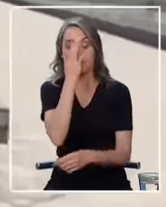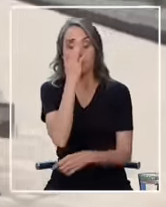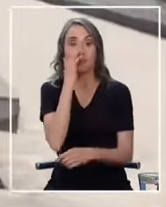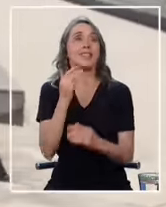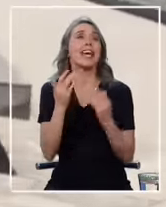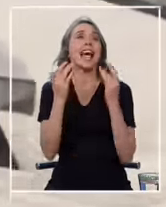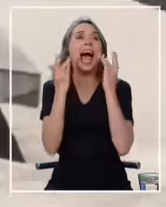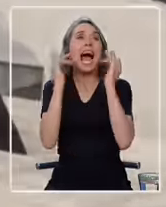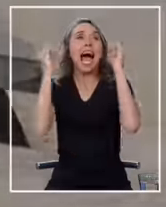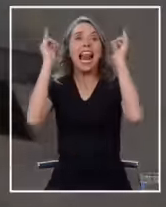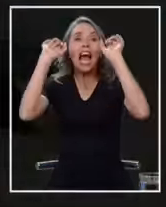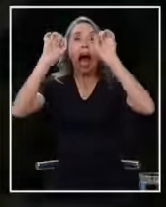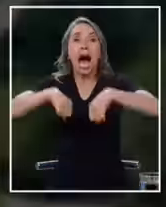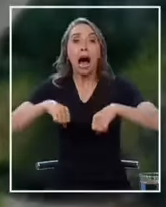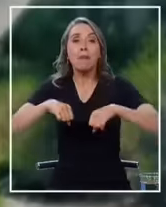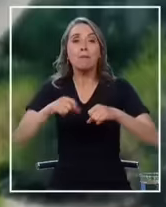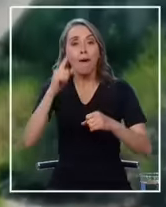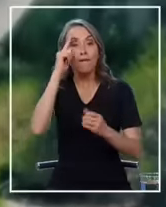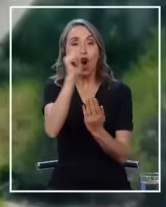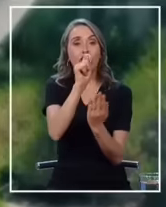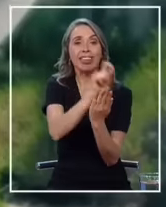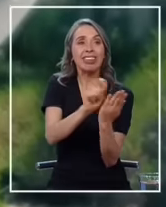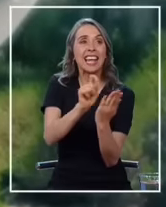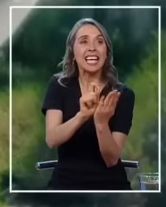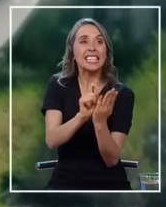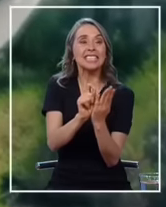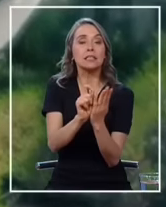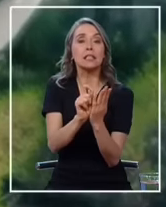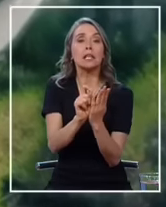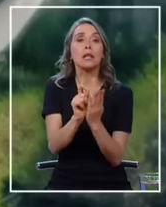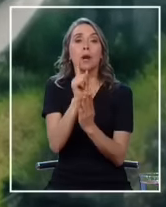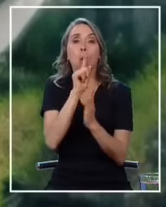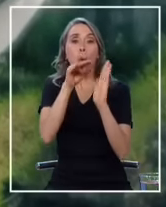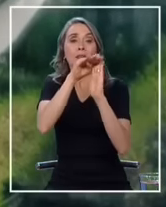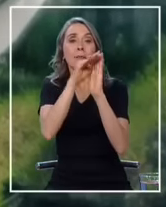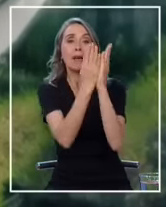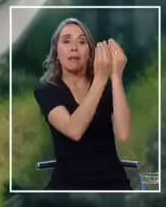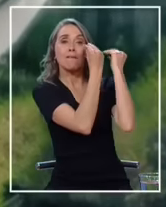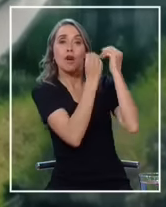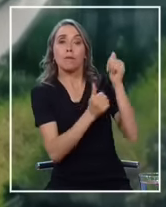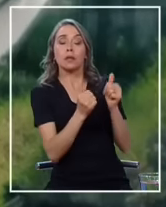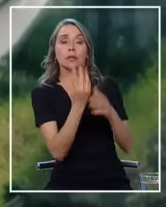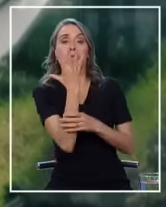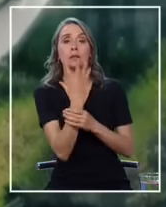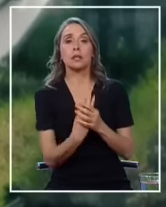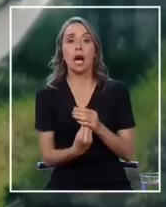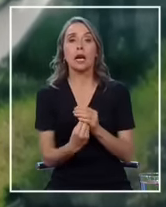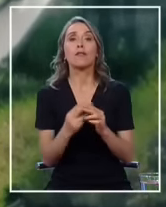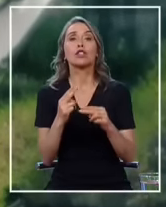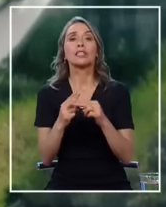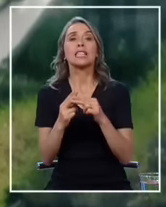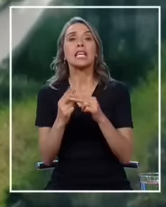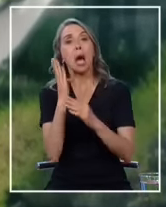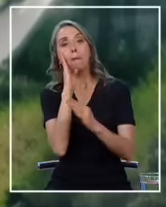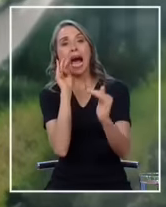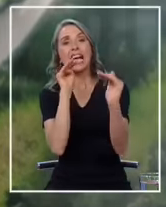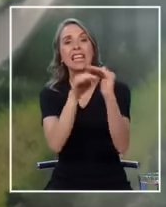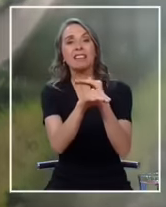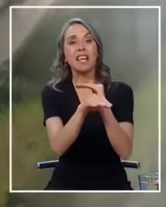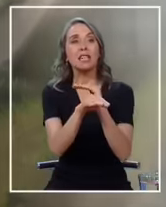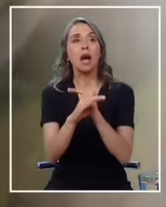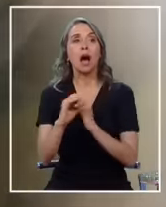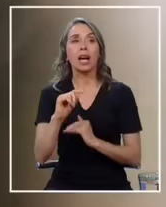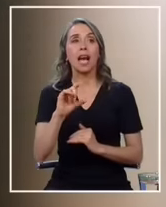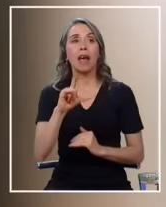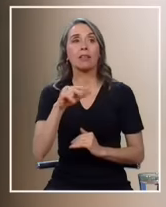La alegría de haber aprobado su tesis desapareció en la última etapa de su formación profesional. El internado cambió para siempre a